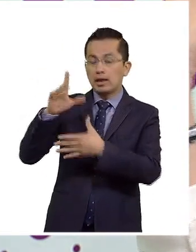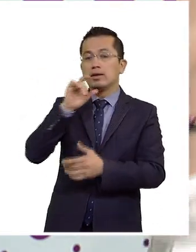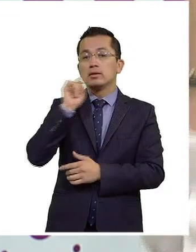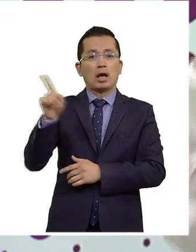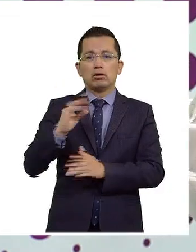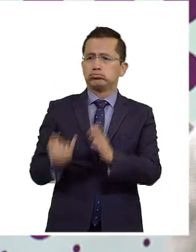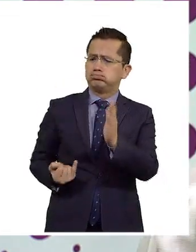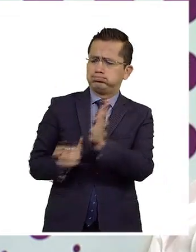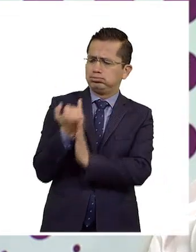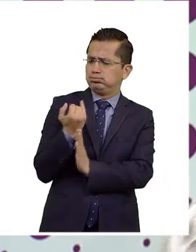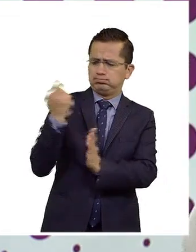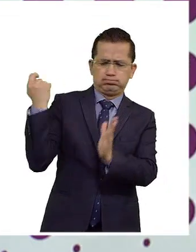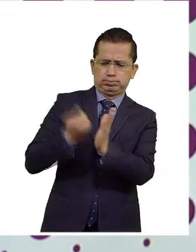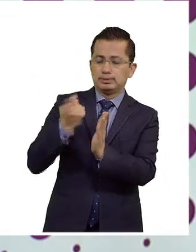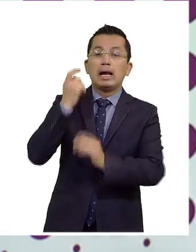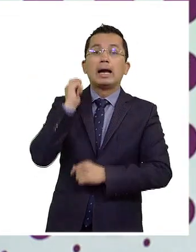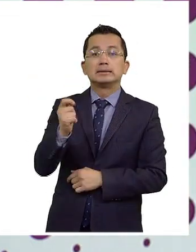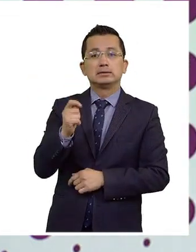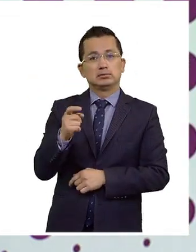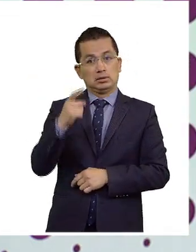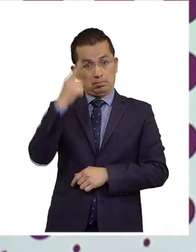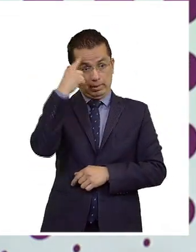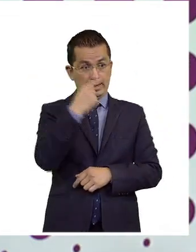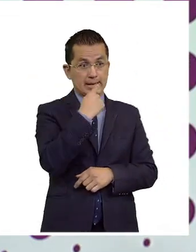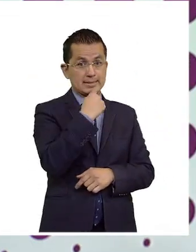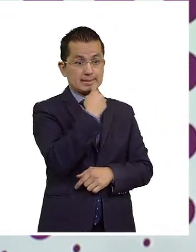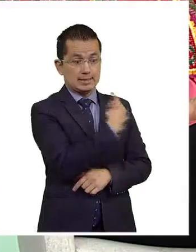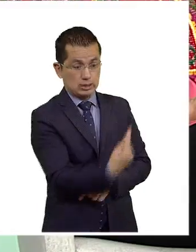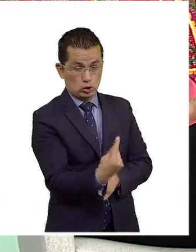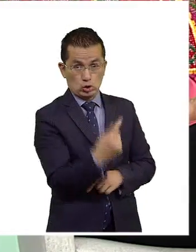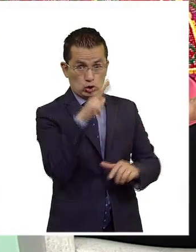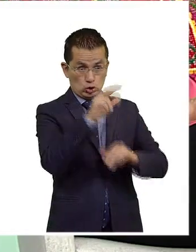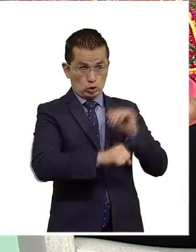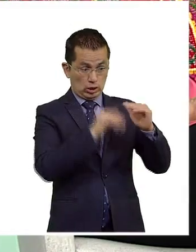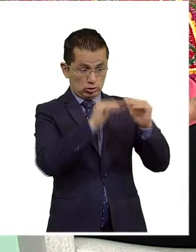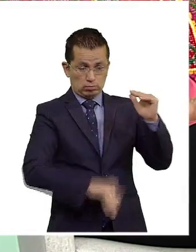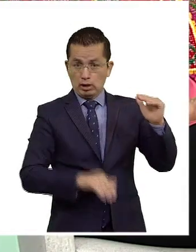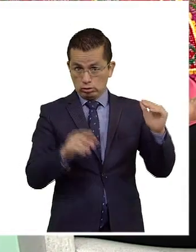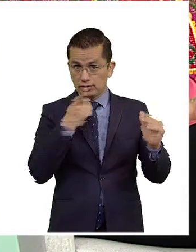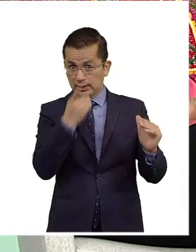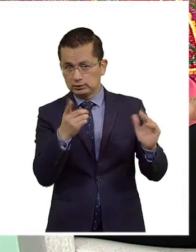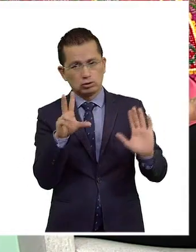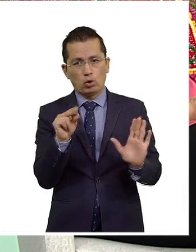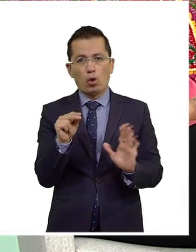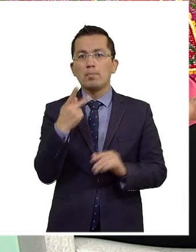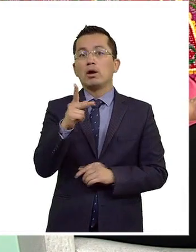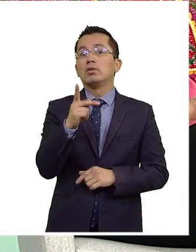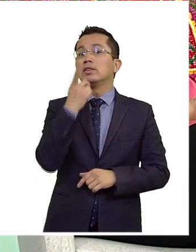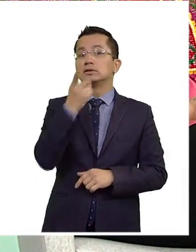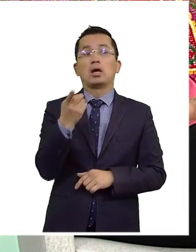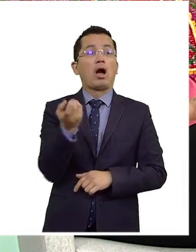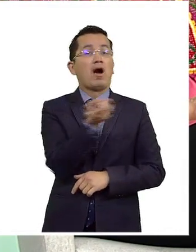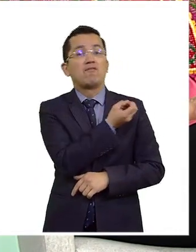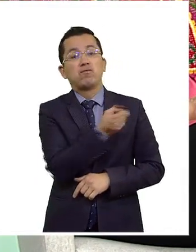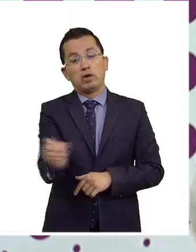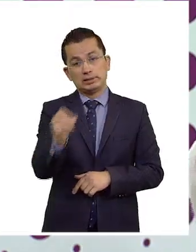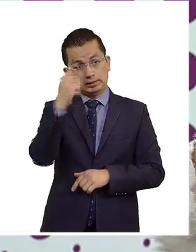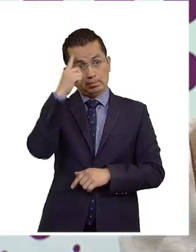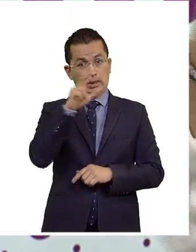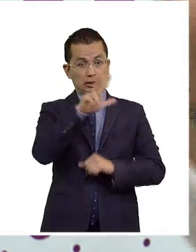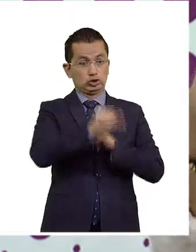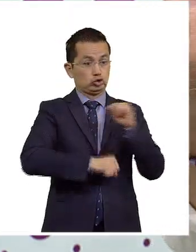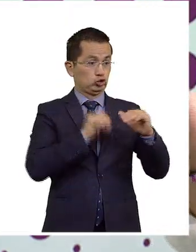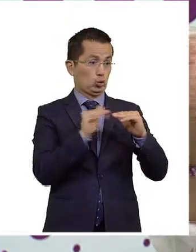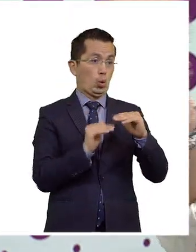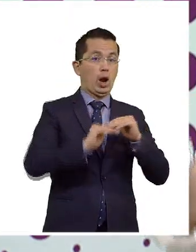que si bien no habla sobre menores de 18 años, pero tampoco especifica que sea un derecho exclusivo de